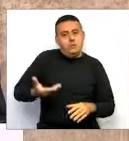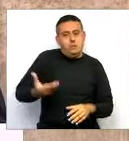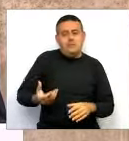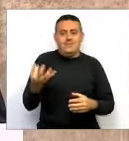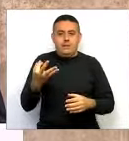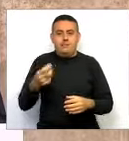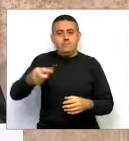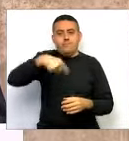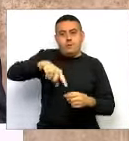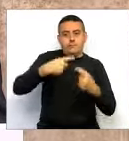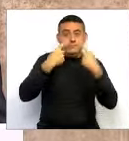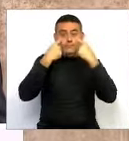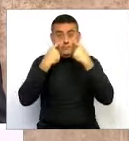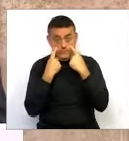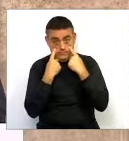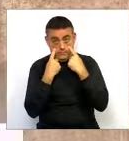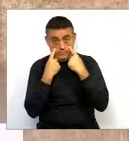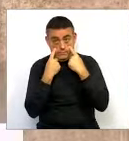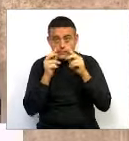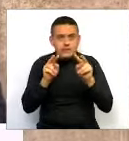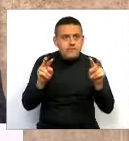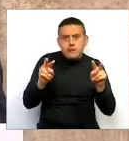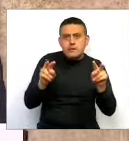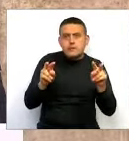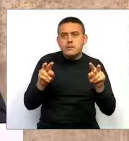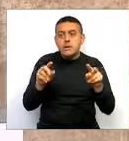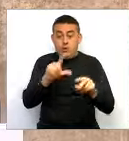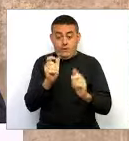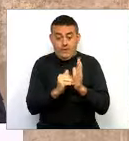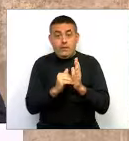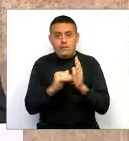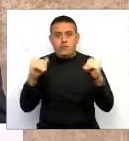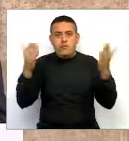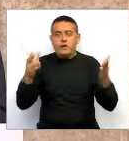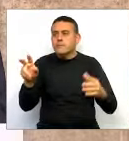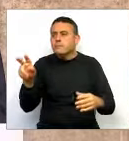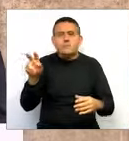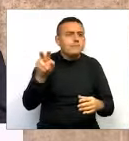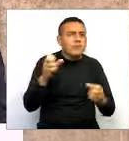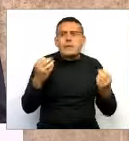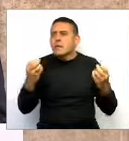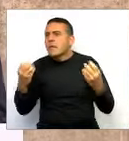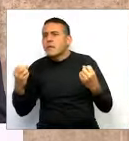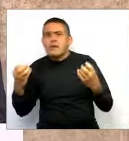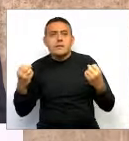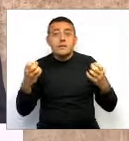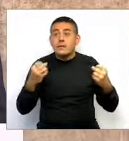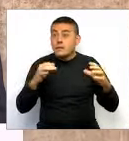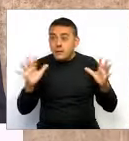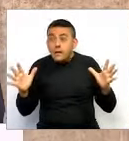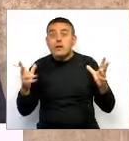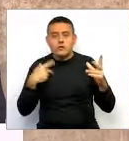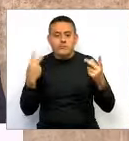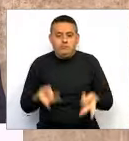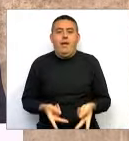saber que no está superada la pandemia la pandemia solo se superará cuando tengamos una parte muy importante de la población